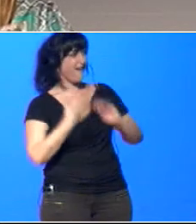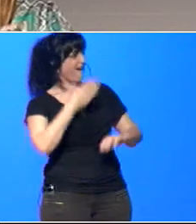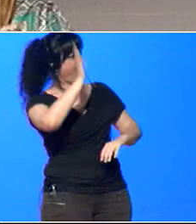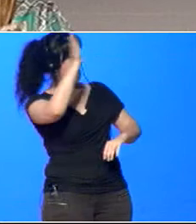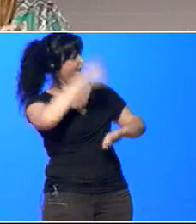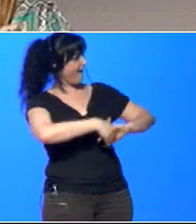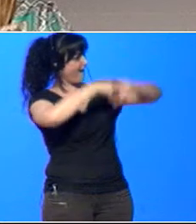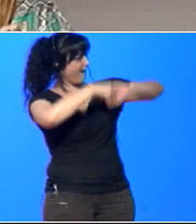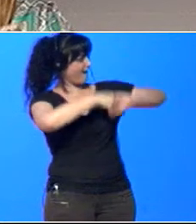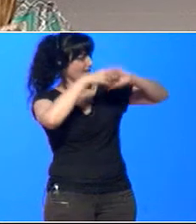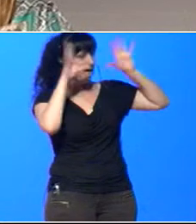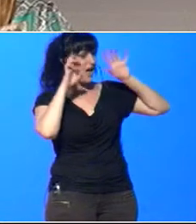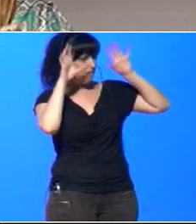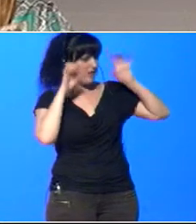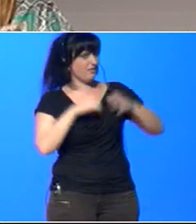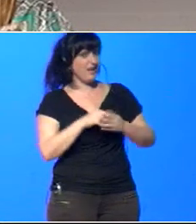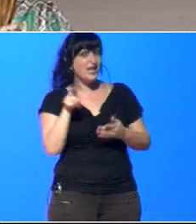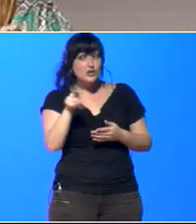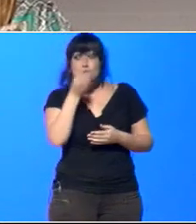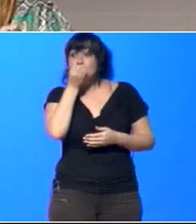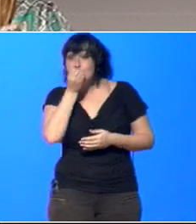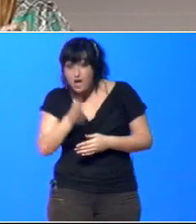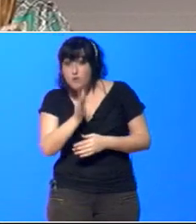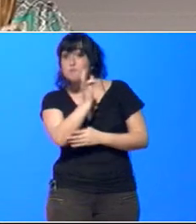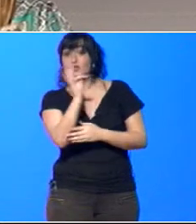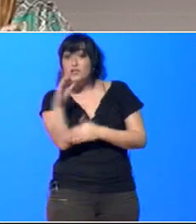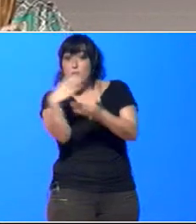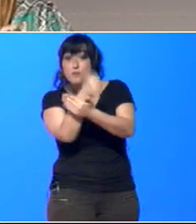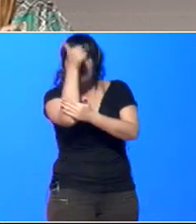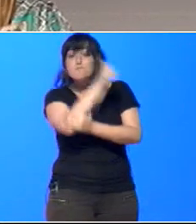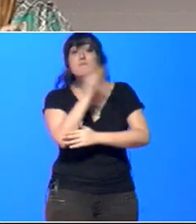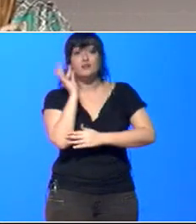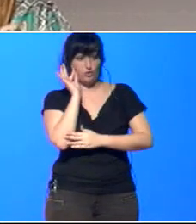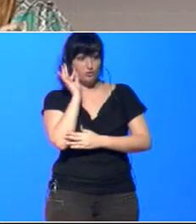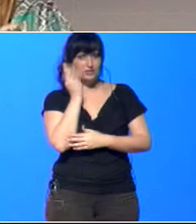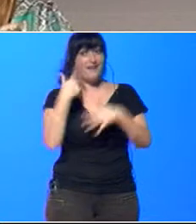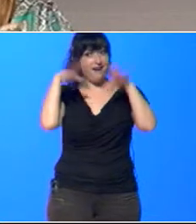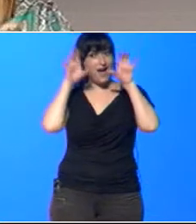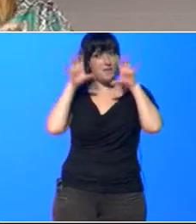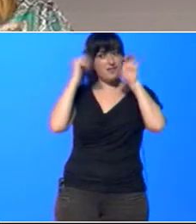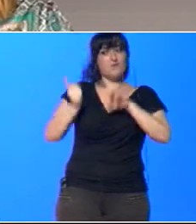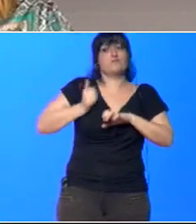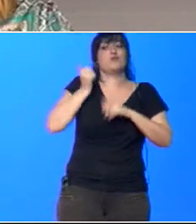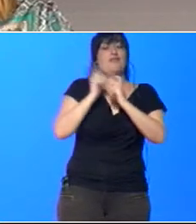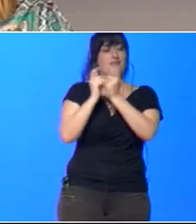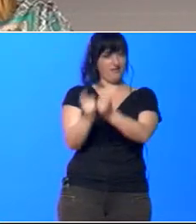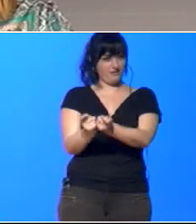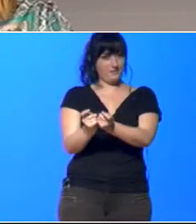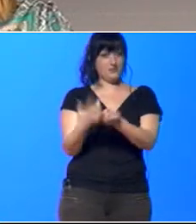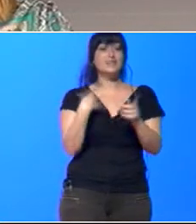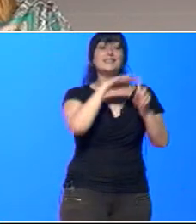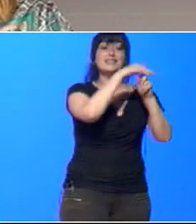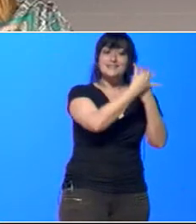para todos. Hace un clima de grupo en el que es posible aprender. Por lo tanto, familias de